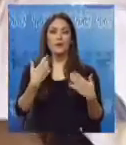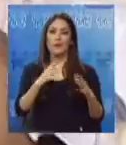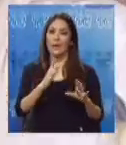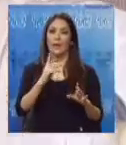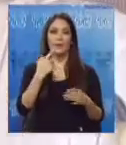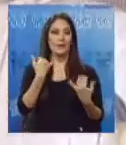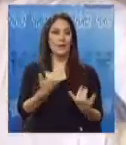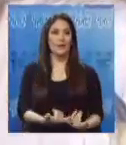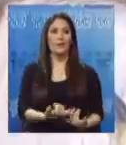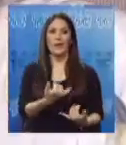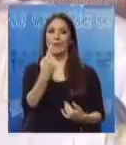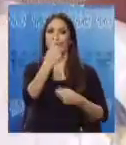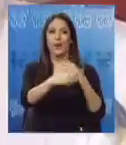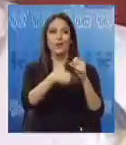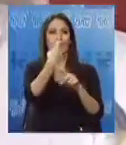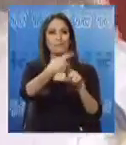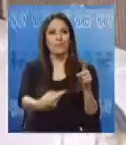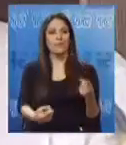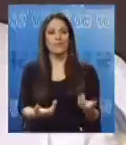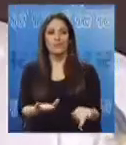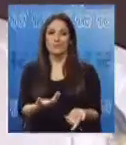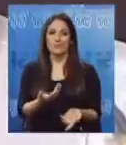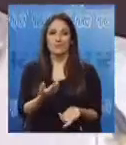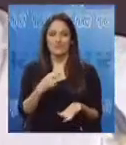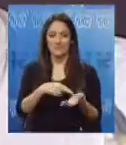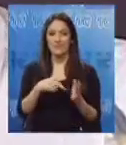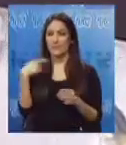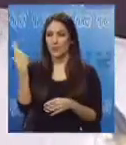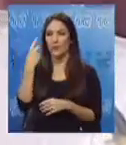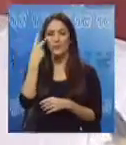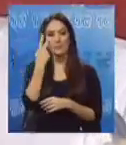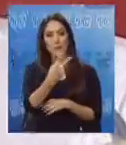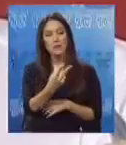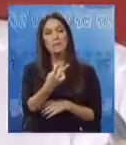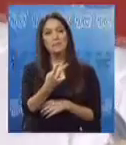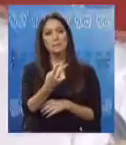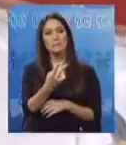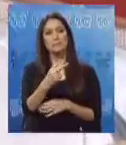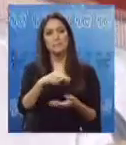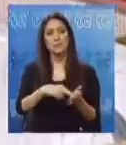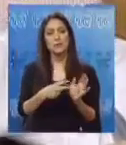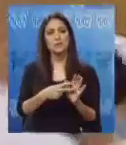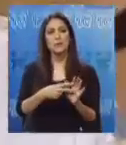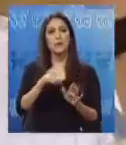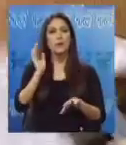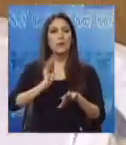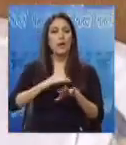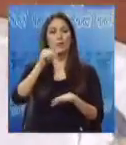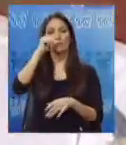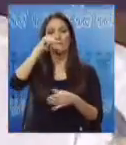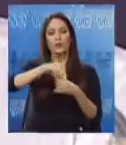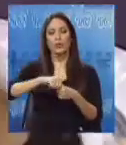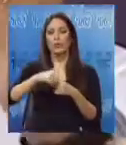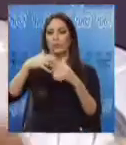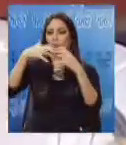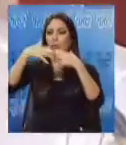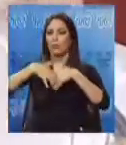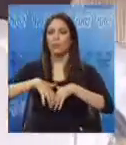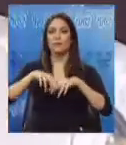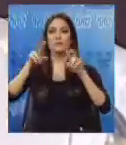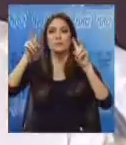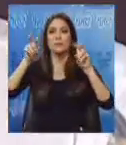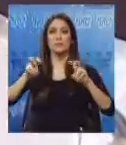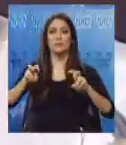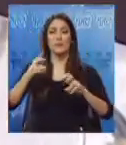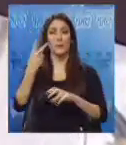ya no resiste el menor análisis. La gente se ha dado cuenta que han sido factores externos, desplome del precio del petróleo, que a inicio del año llegó a